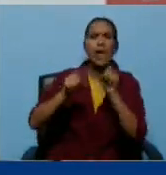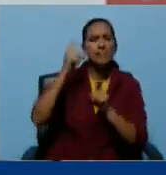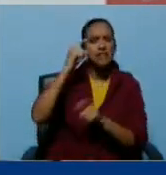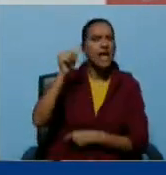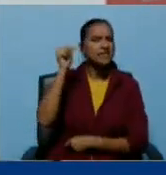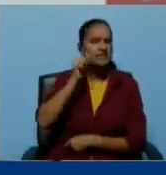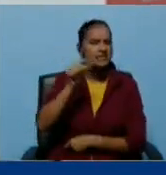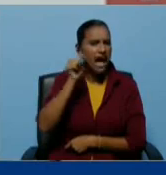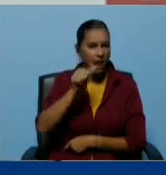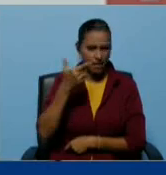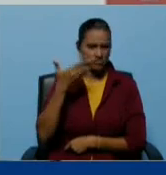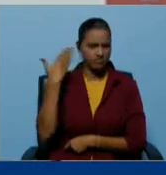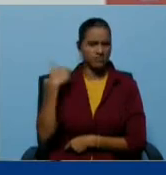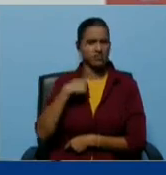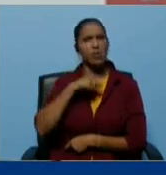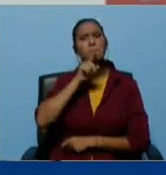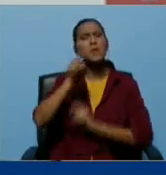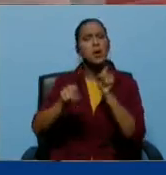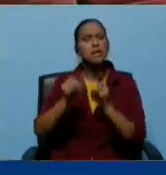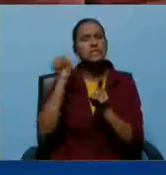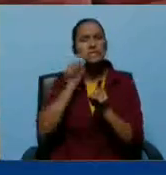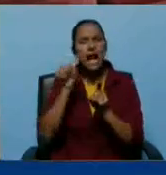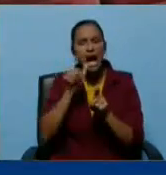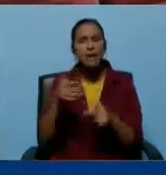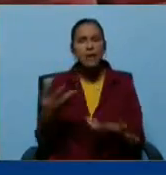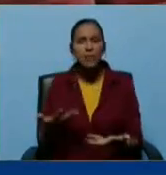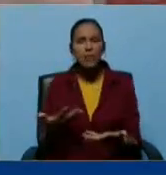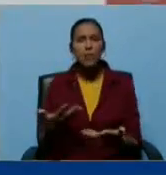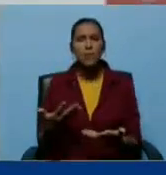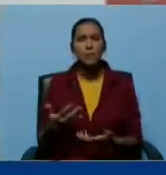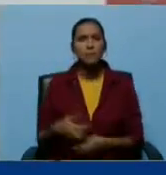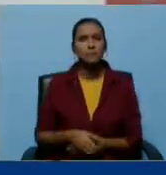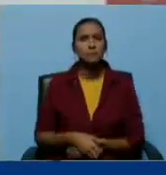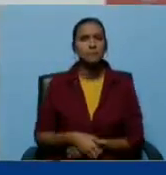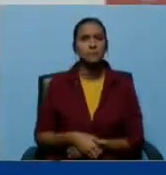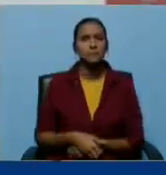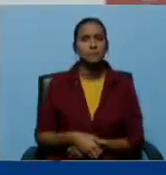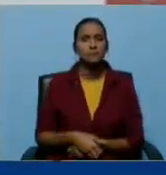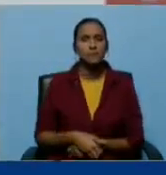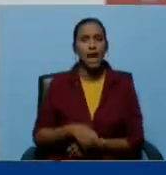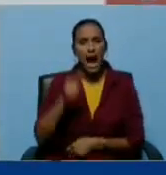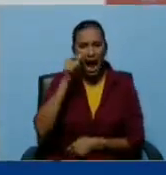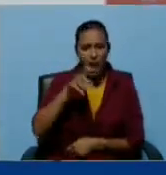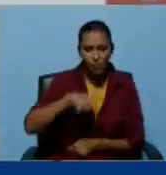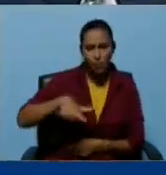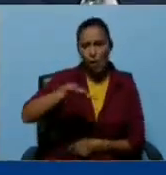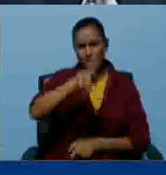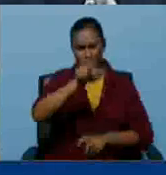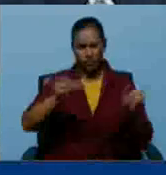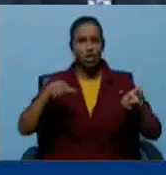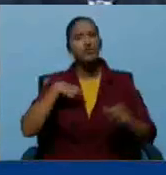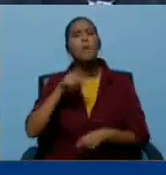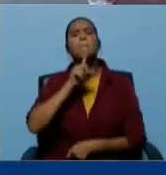Fidel, yo preguntaba el sábado al pueblo,